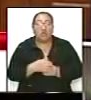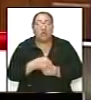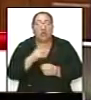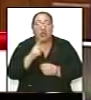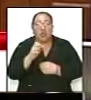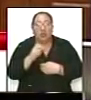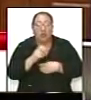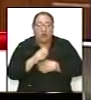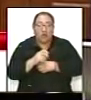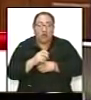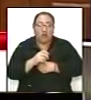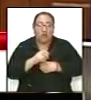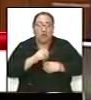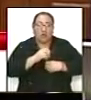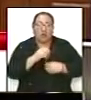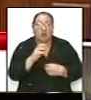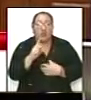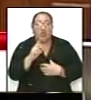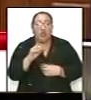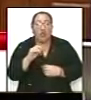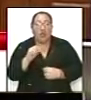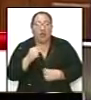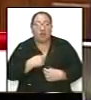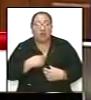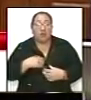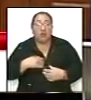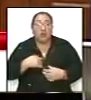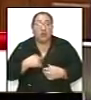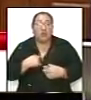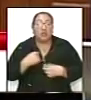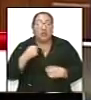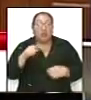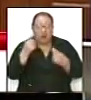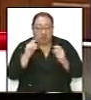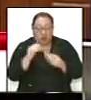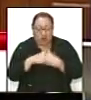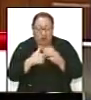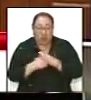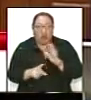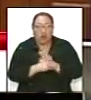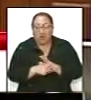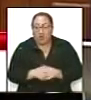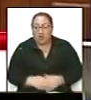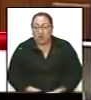Edwin Donaire por ser lo que corresponde de acuerdo a ley.